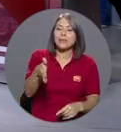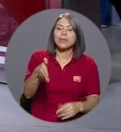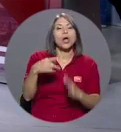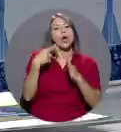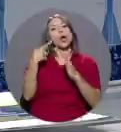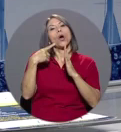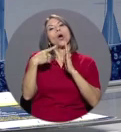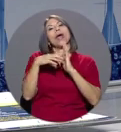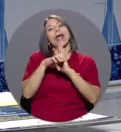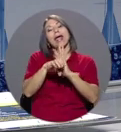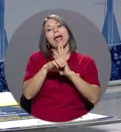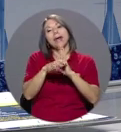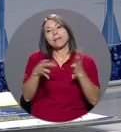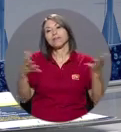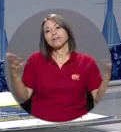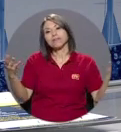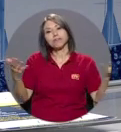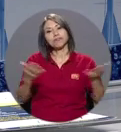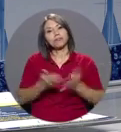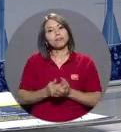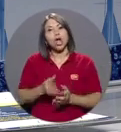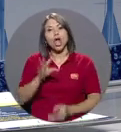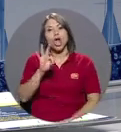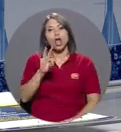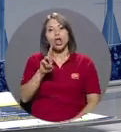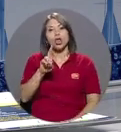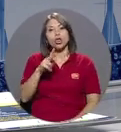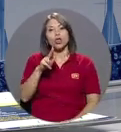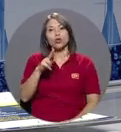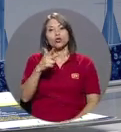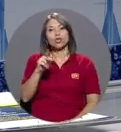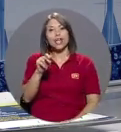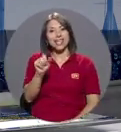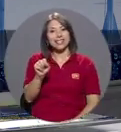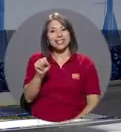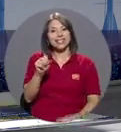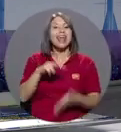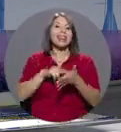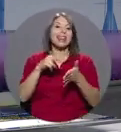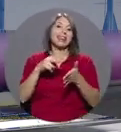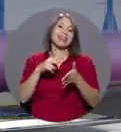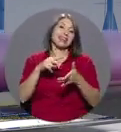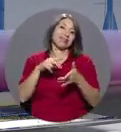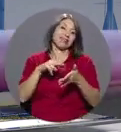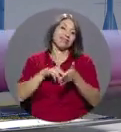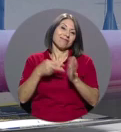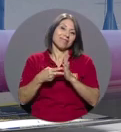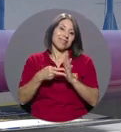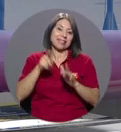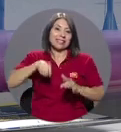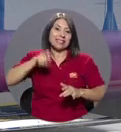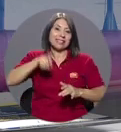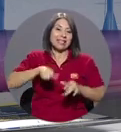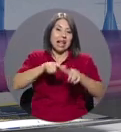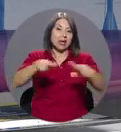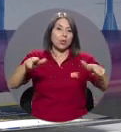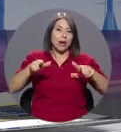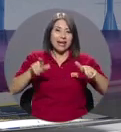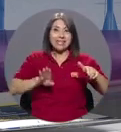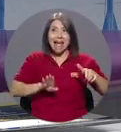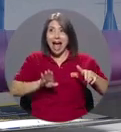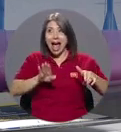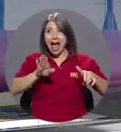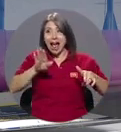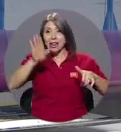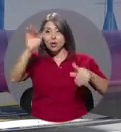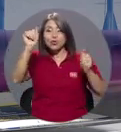porque si estamos hablando de, qué sé yo, truchas, entonces estamos hablando de zonas altas, ¿verdad? Con